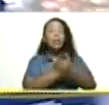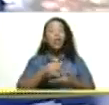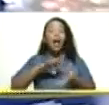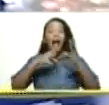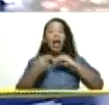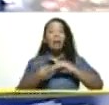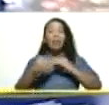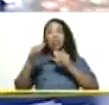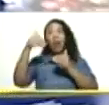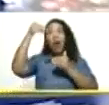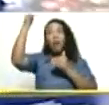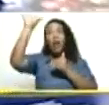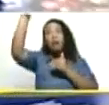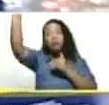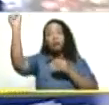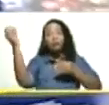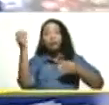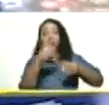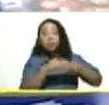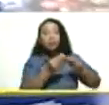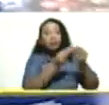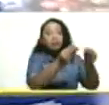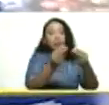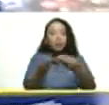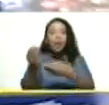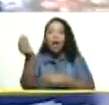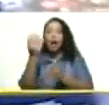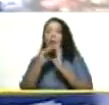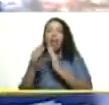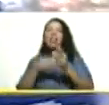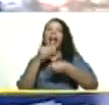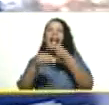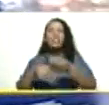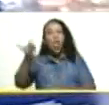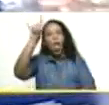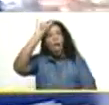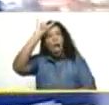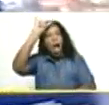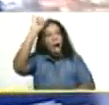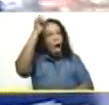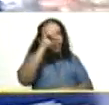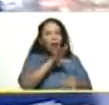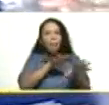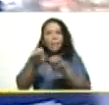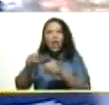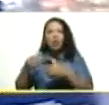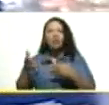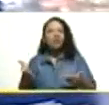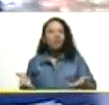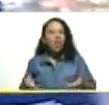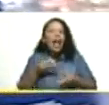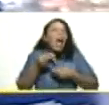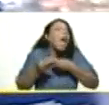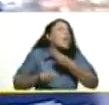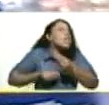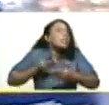del exterior. ¿Y qué hizo el diablo imperialista? ¿Qué